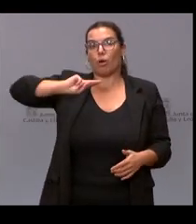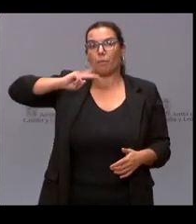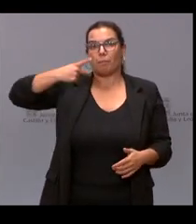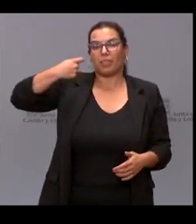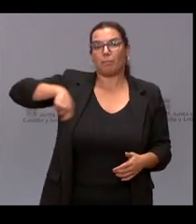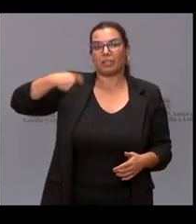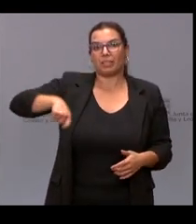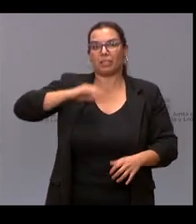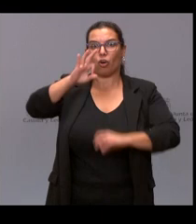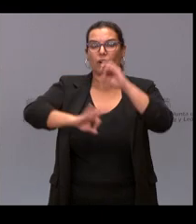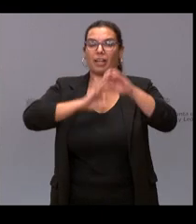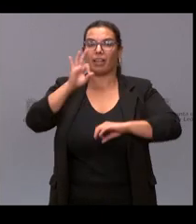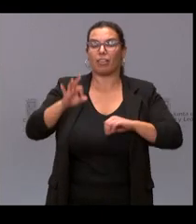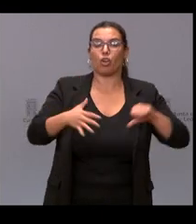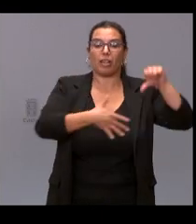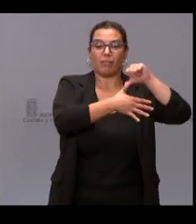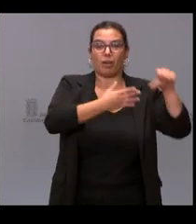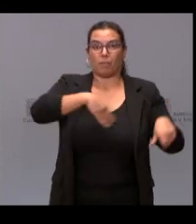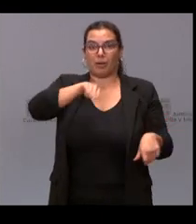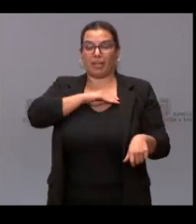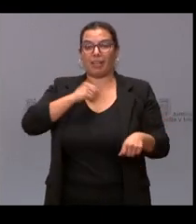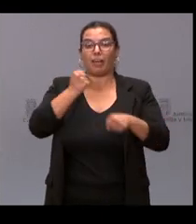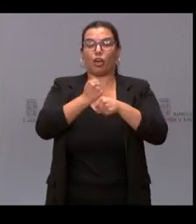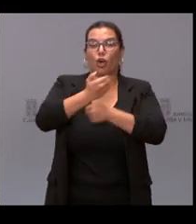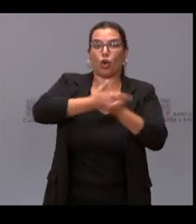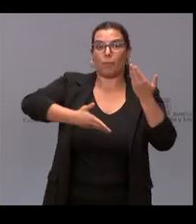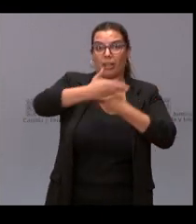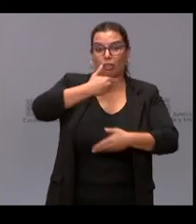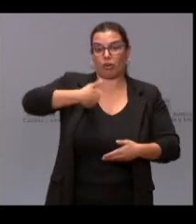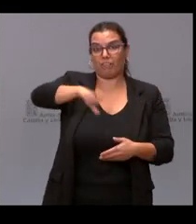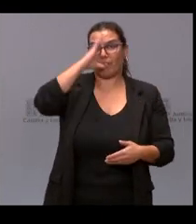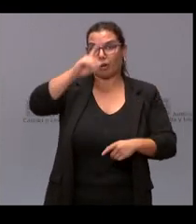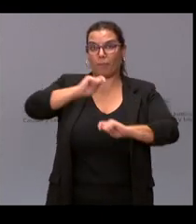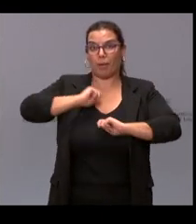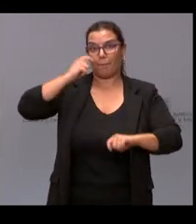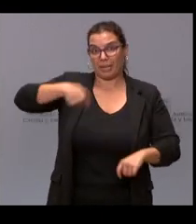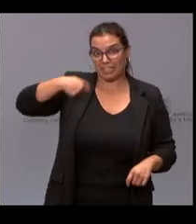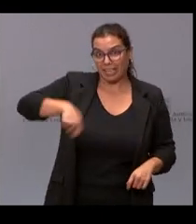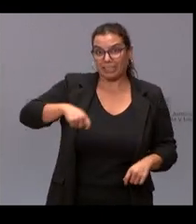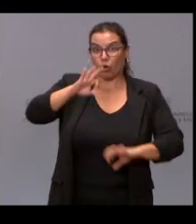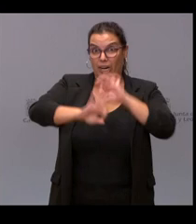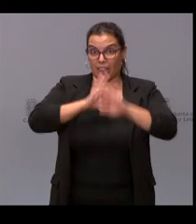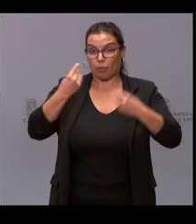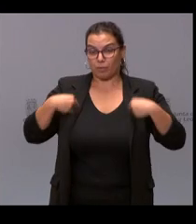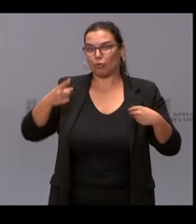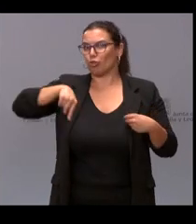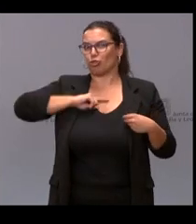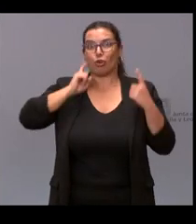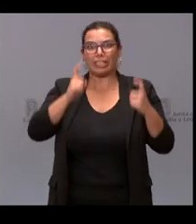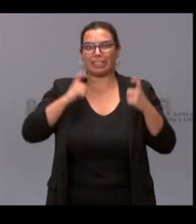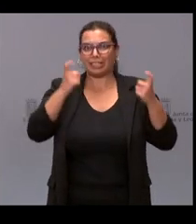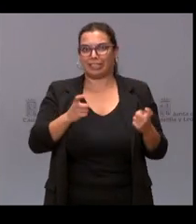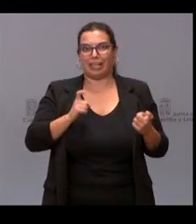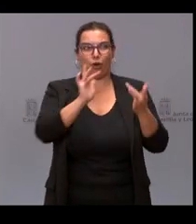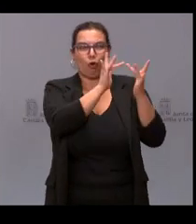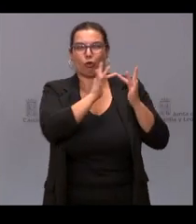Organización Iberoamericana de Cooperación Intermunicipal. En febrero seré el presidente y, por tanto, vamos a intentar abrir todas las puertas posibles